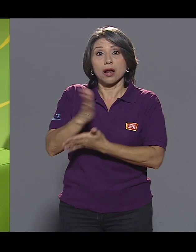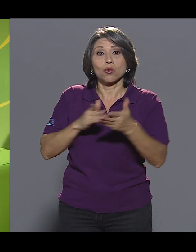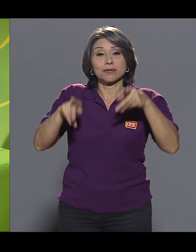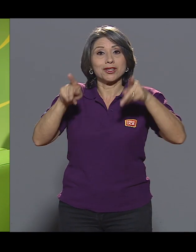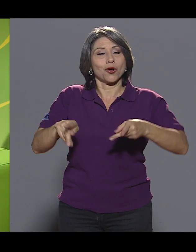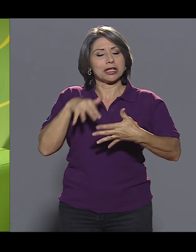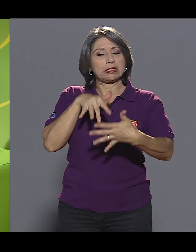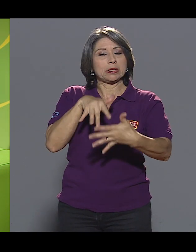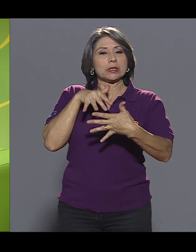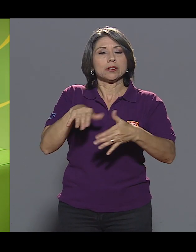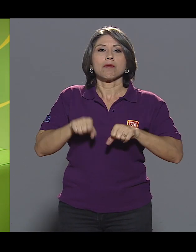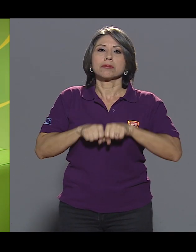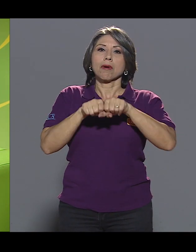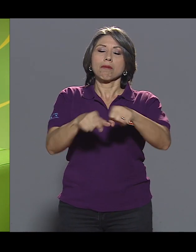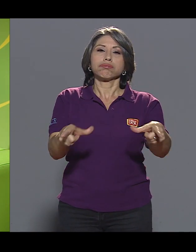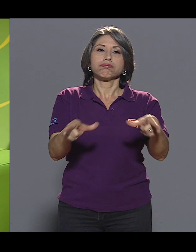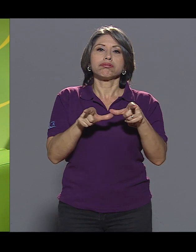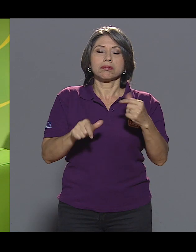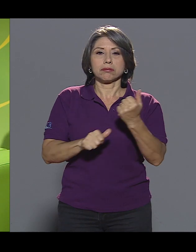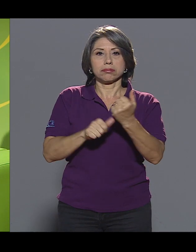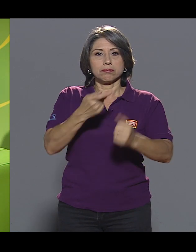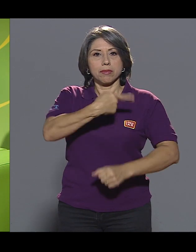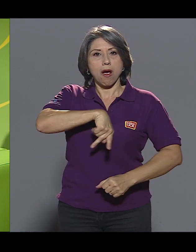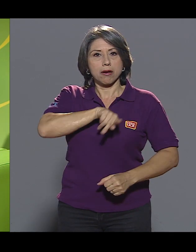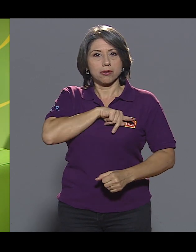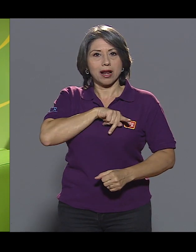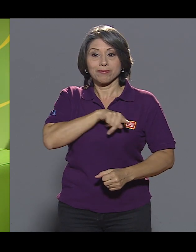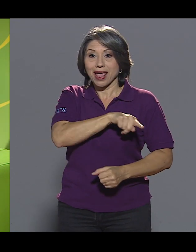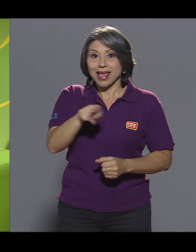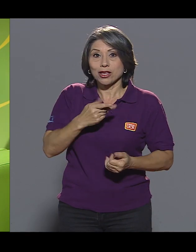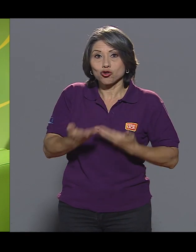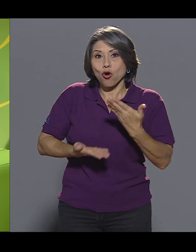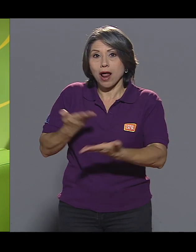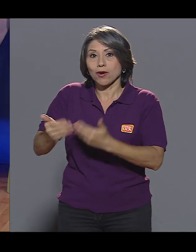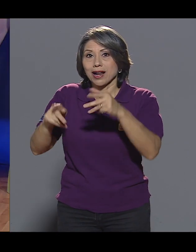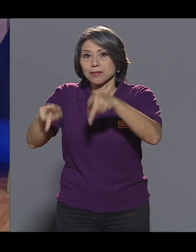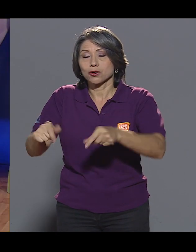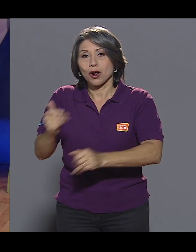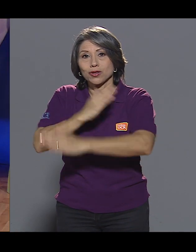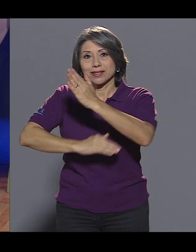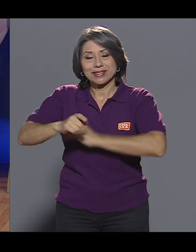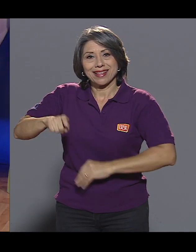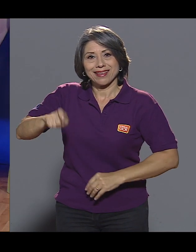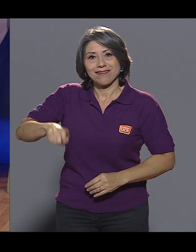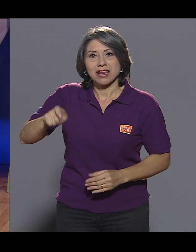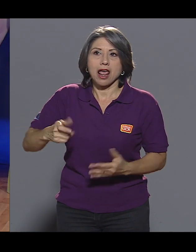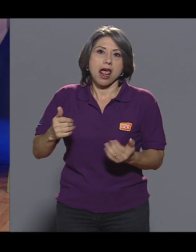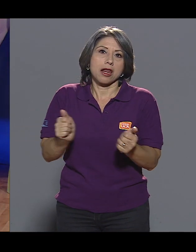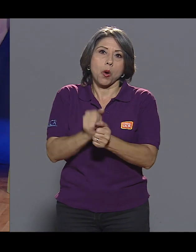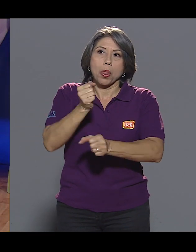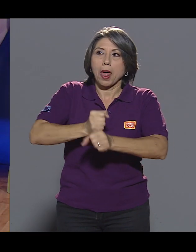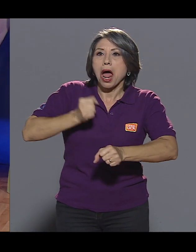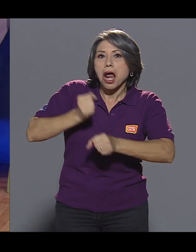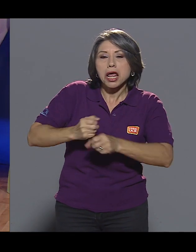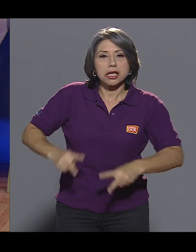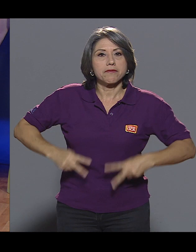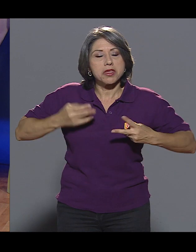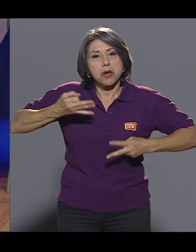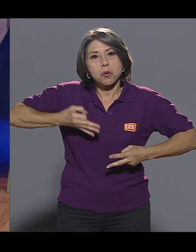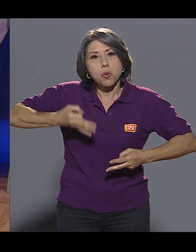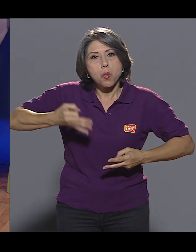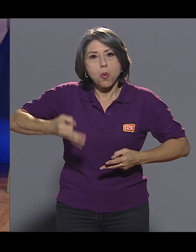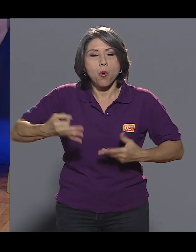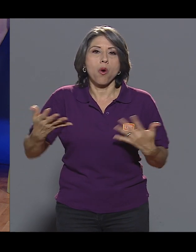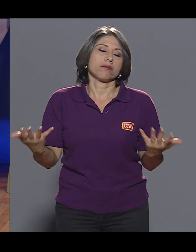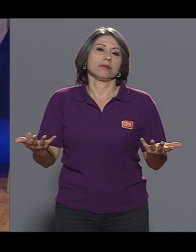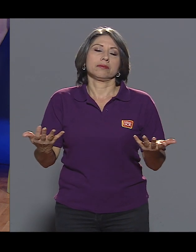como asistentes personales, que son quienes colaboran con la persona con discapacidad que así lo requiera en tareas de la vida cotidiana, ¿verdad?